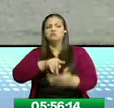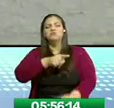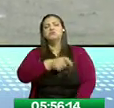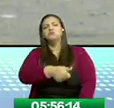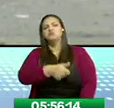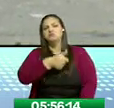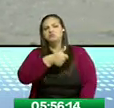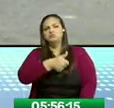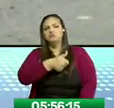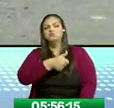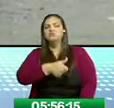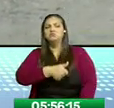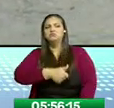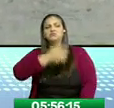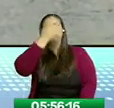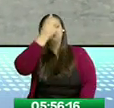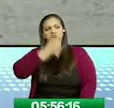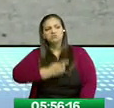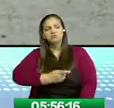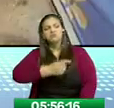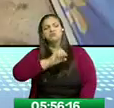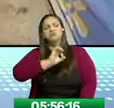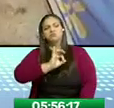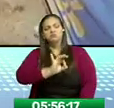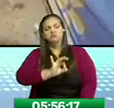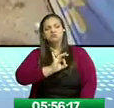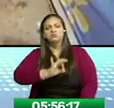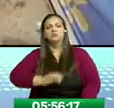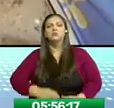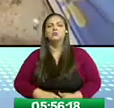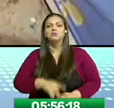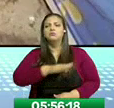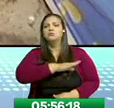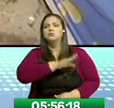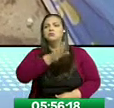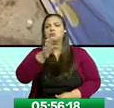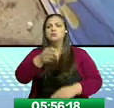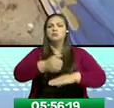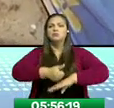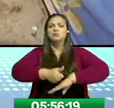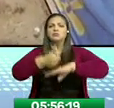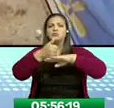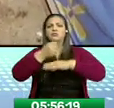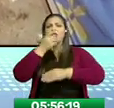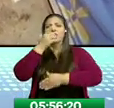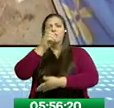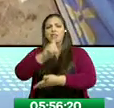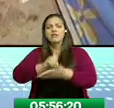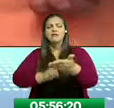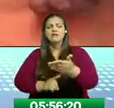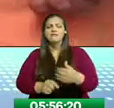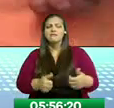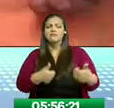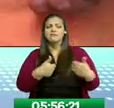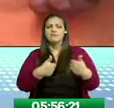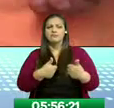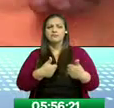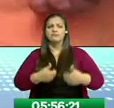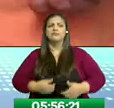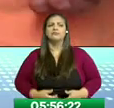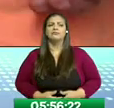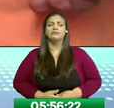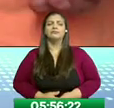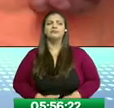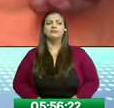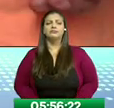la dama en mención en haberse acercado a la autoridad pertinente para asentar la denuncia. Quiera